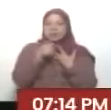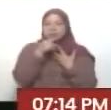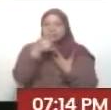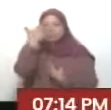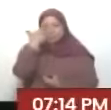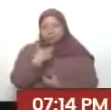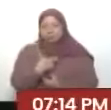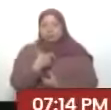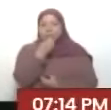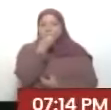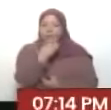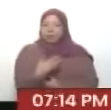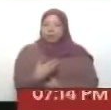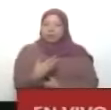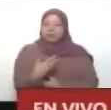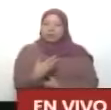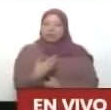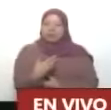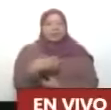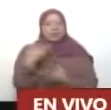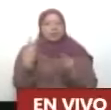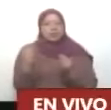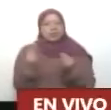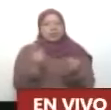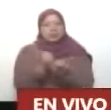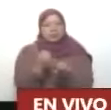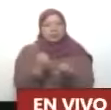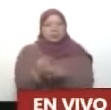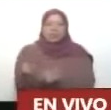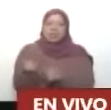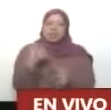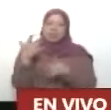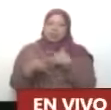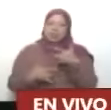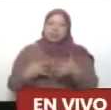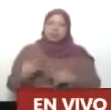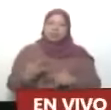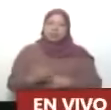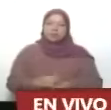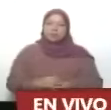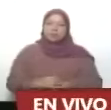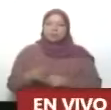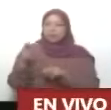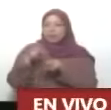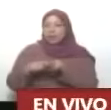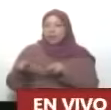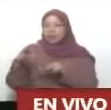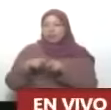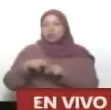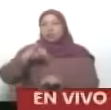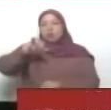el programa, por muchas cosas. Ahí tuvimos al niño Josué,